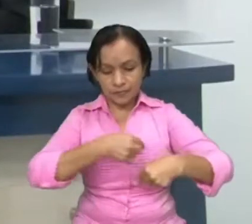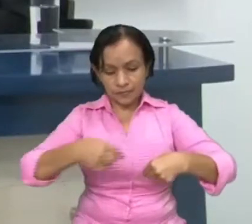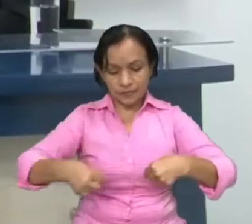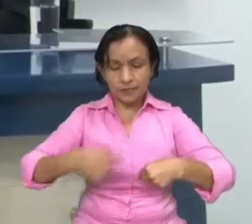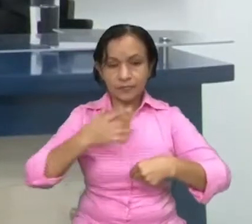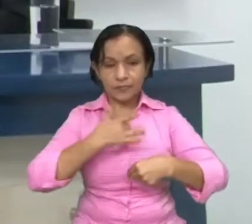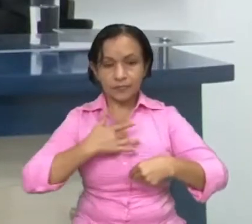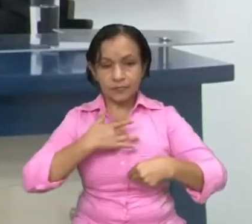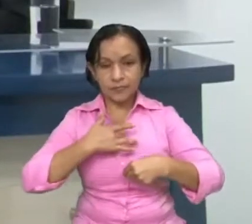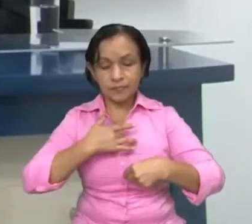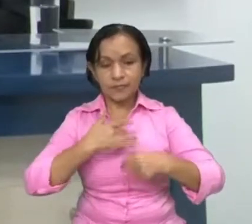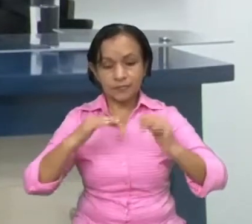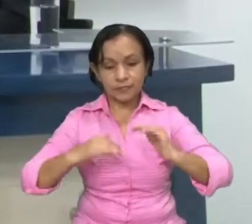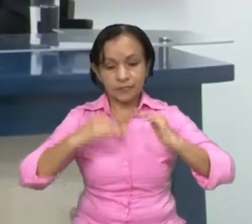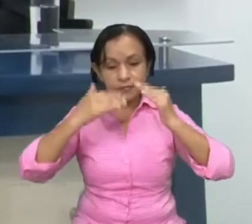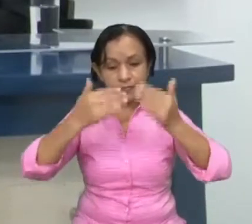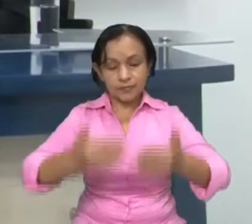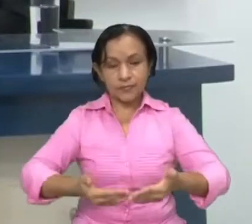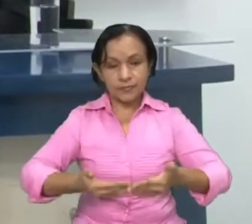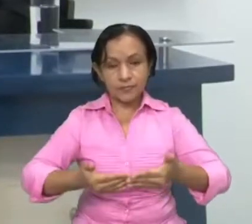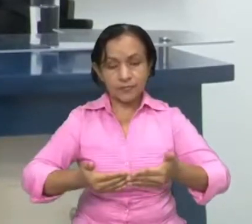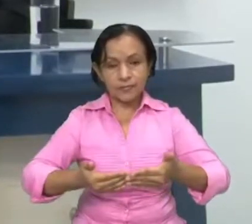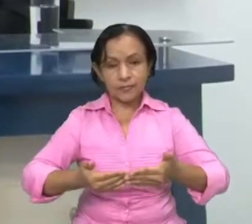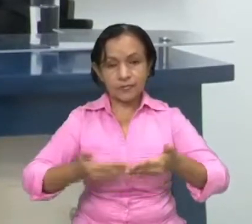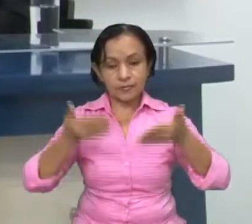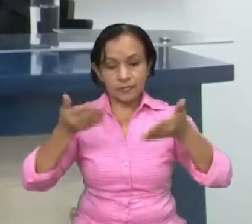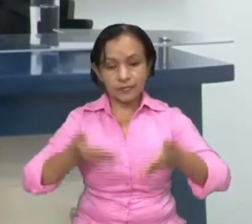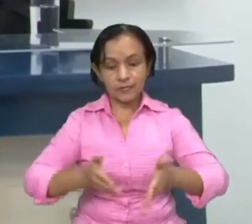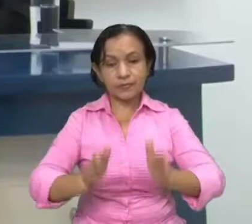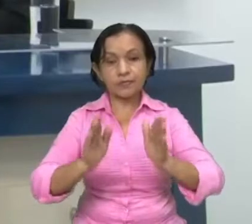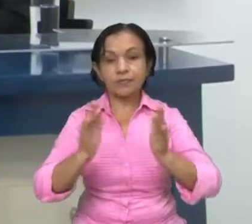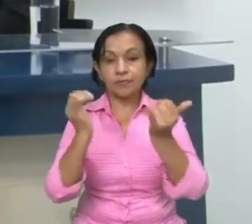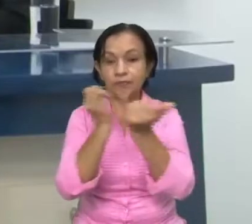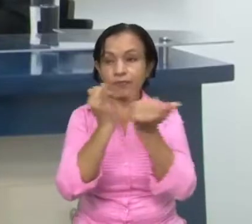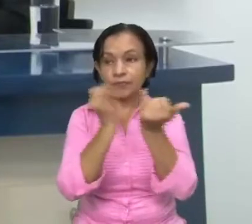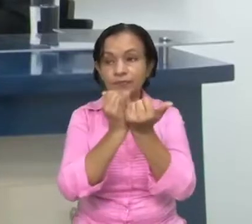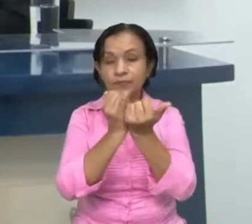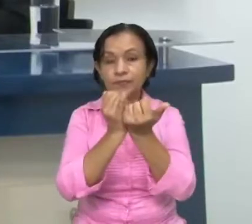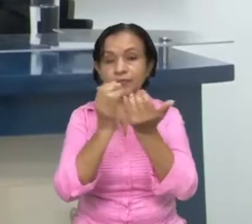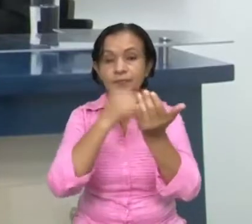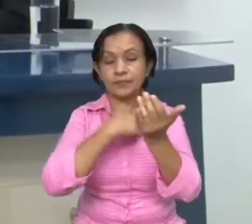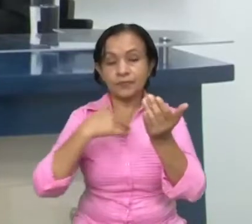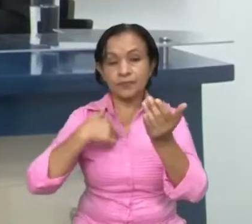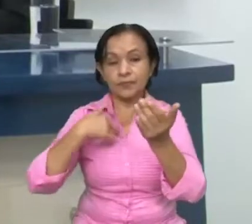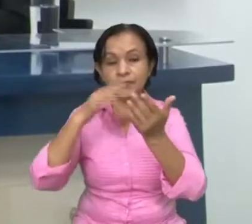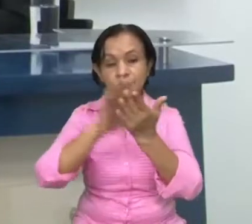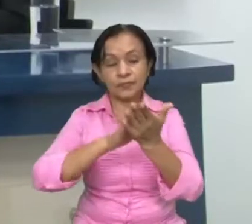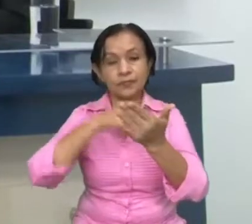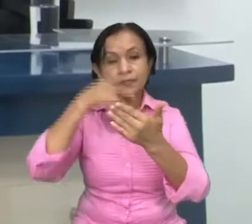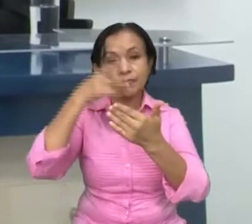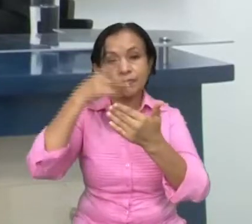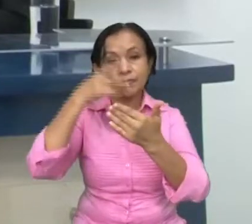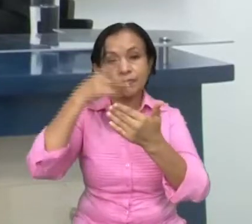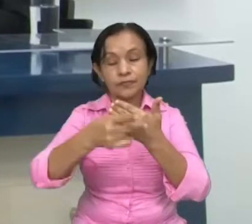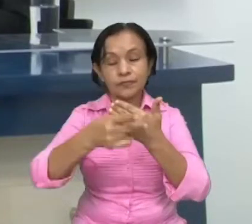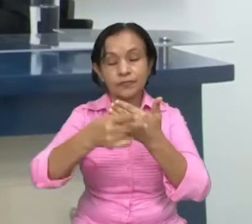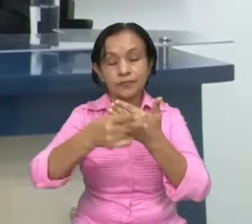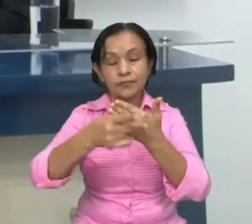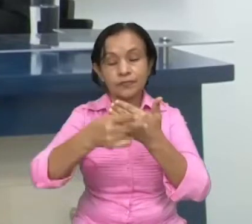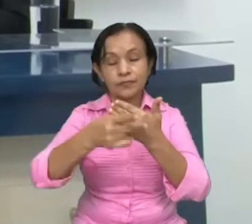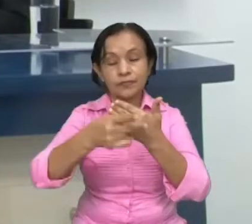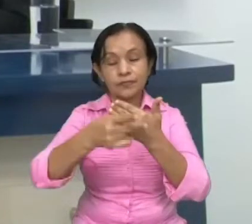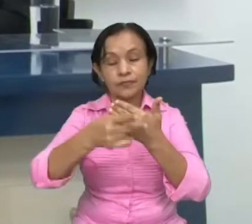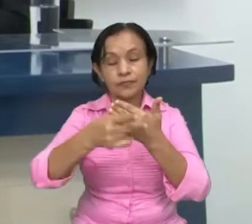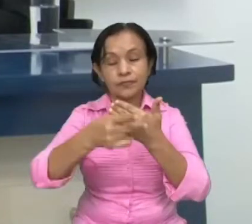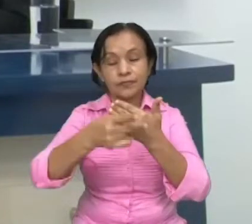si así lo requiere en el momento del embarazo o al momento natal, y además de eso nos articulamos con los programas de seguimiento neurológico y el